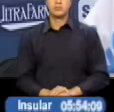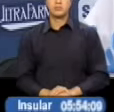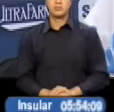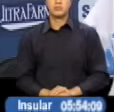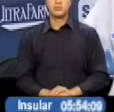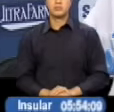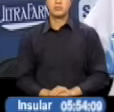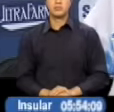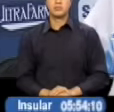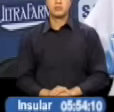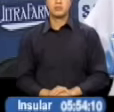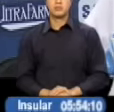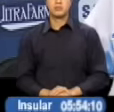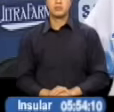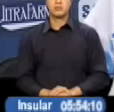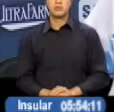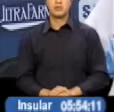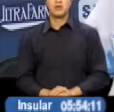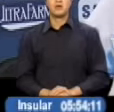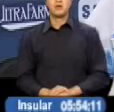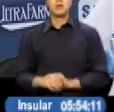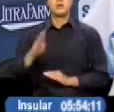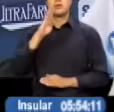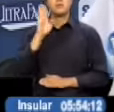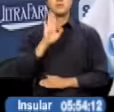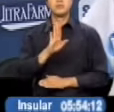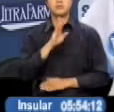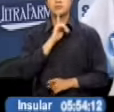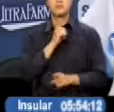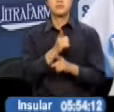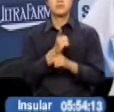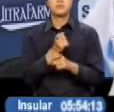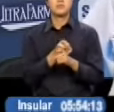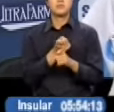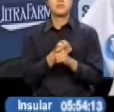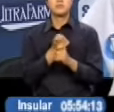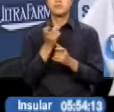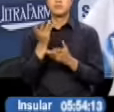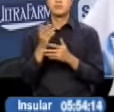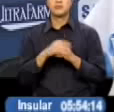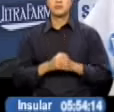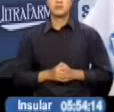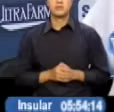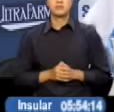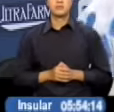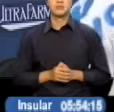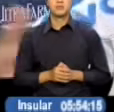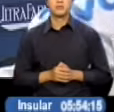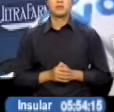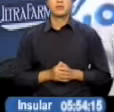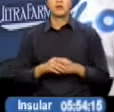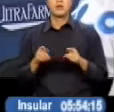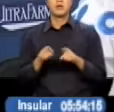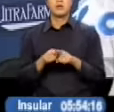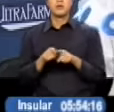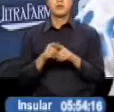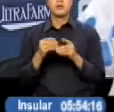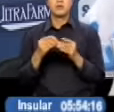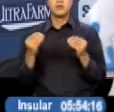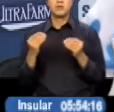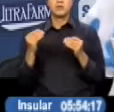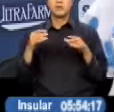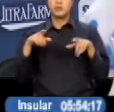acelerados que me caracteriza fácil decir que algo así como un control a los